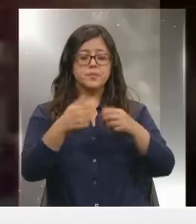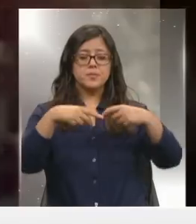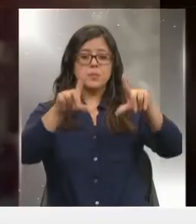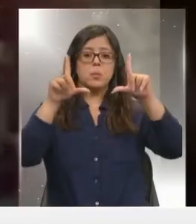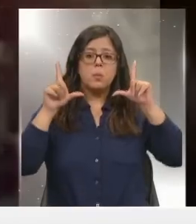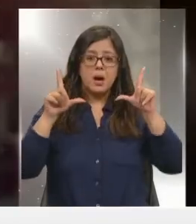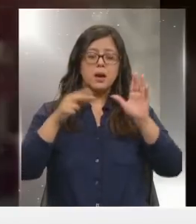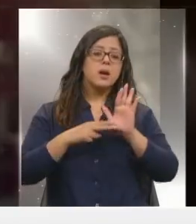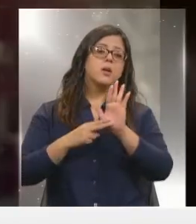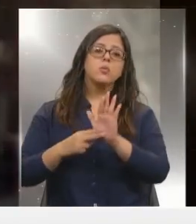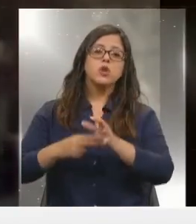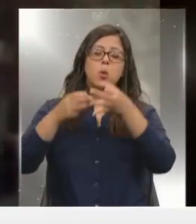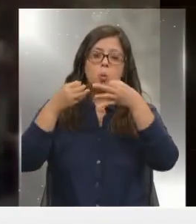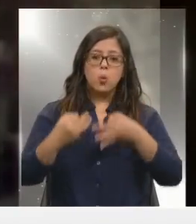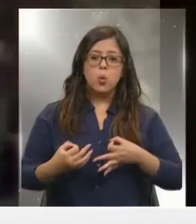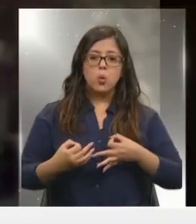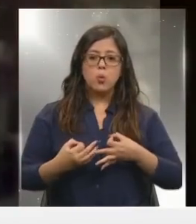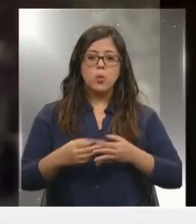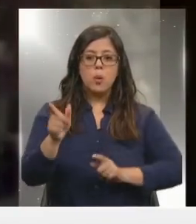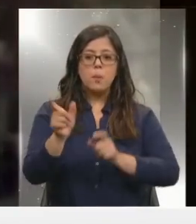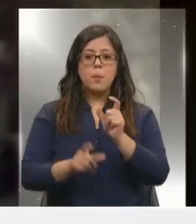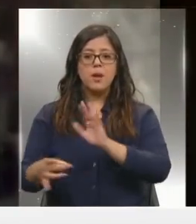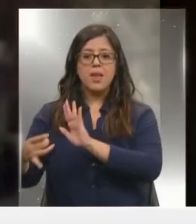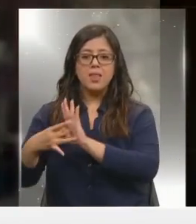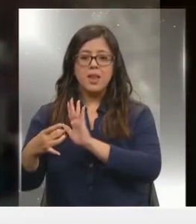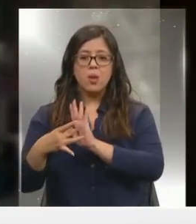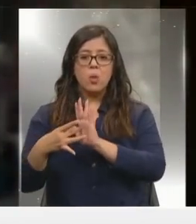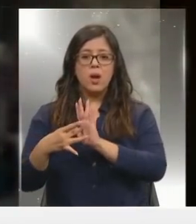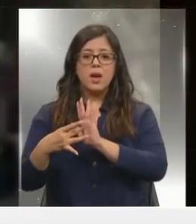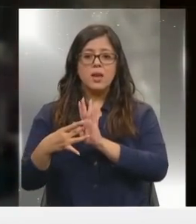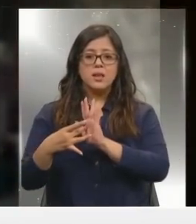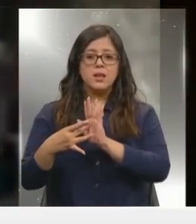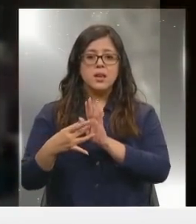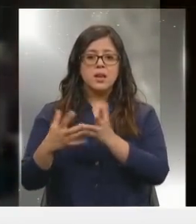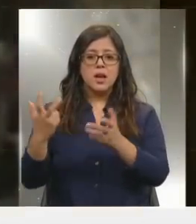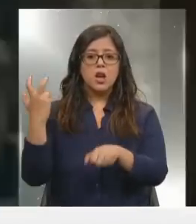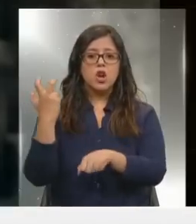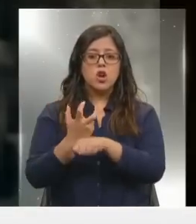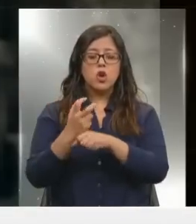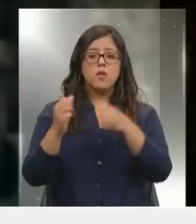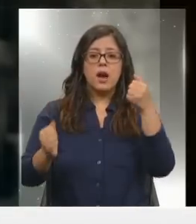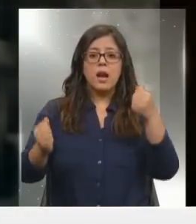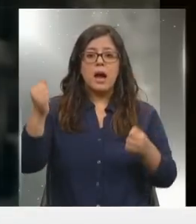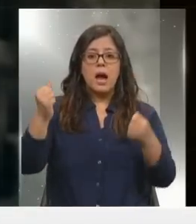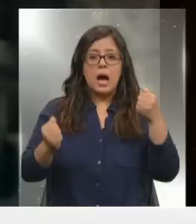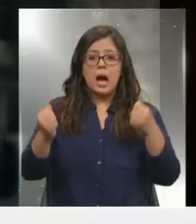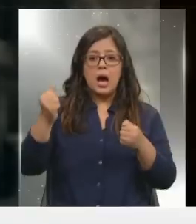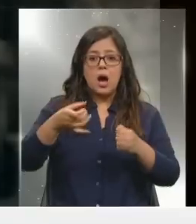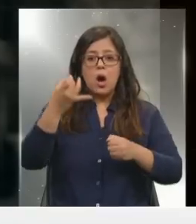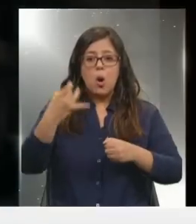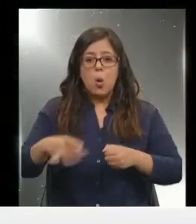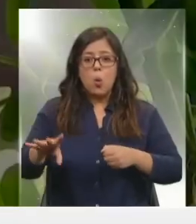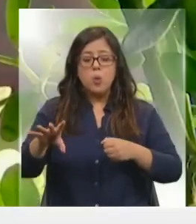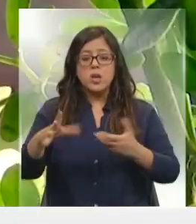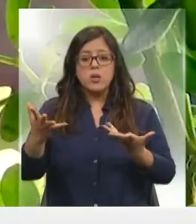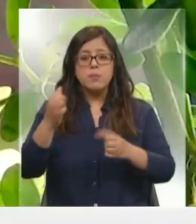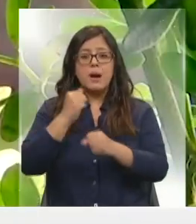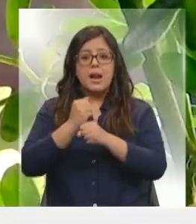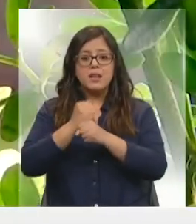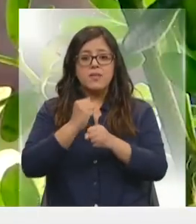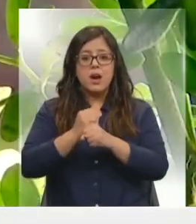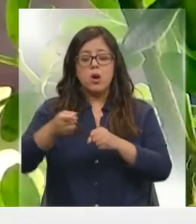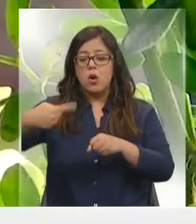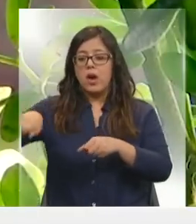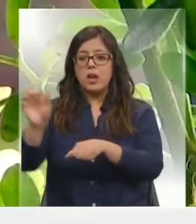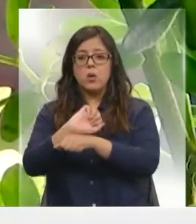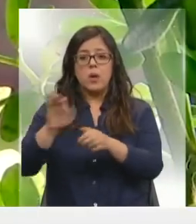imágenes muestran el momento exacto en que los delincuentes se apropian de su camión, única fuente de ingreso familiar. Se estacionan, no